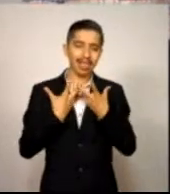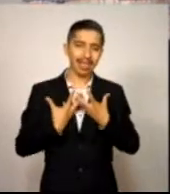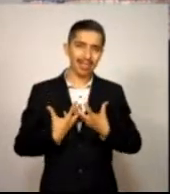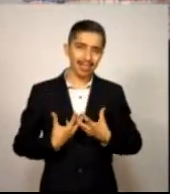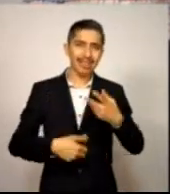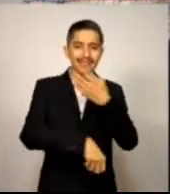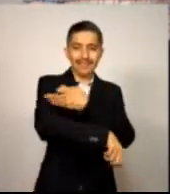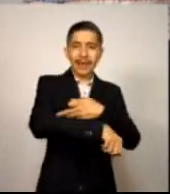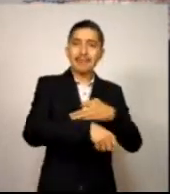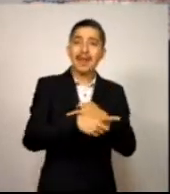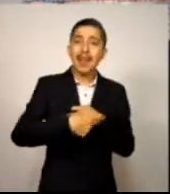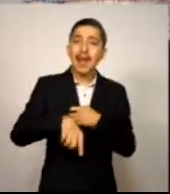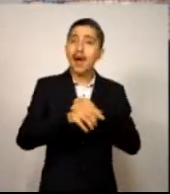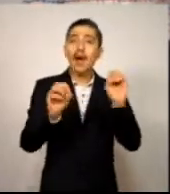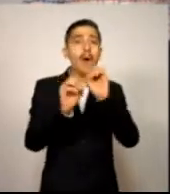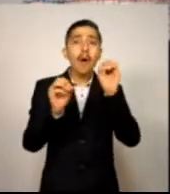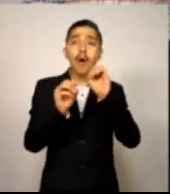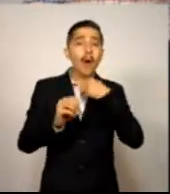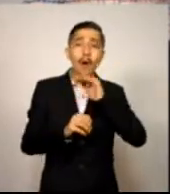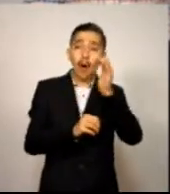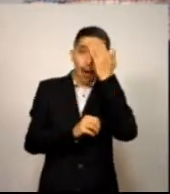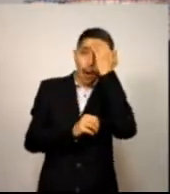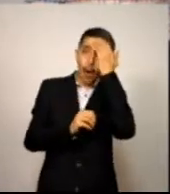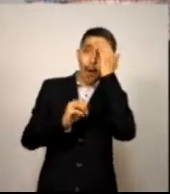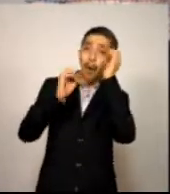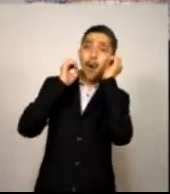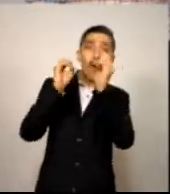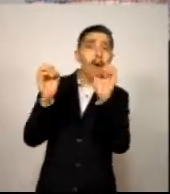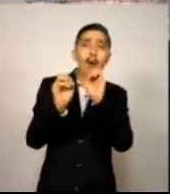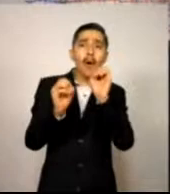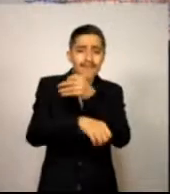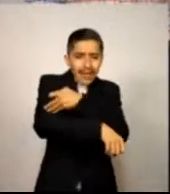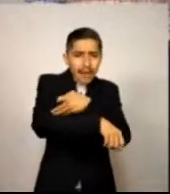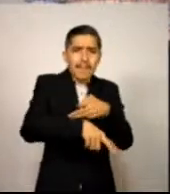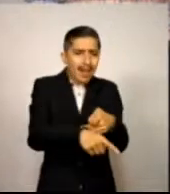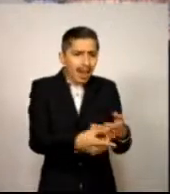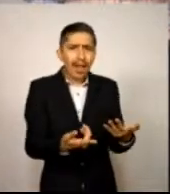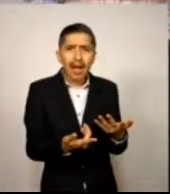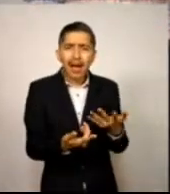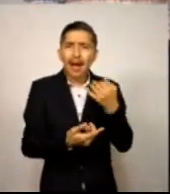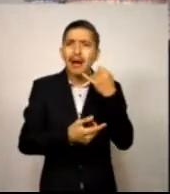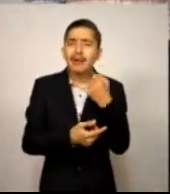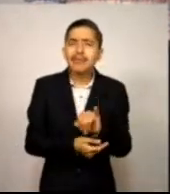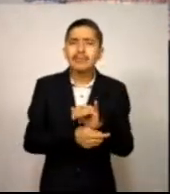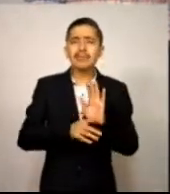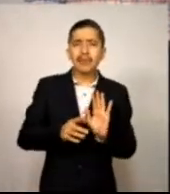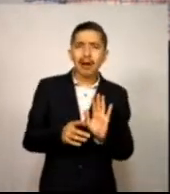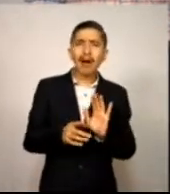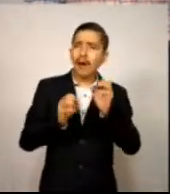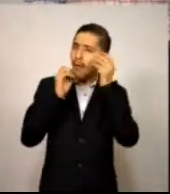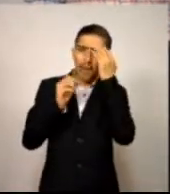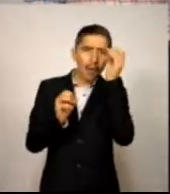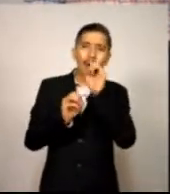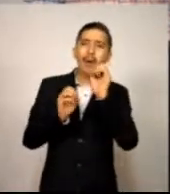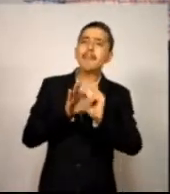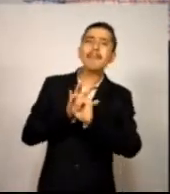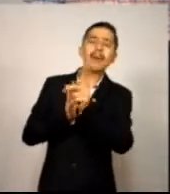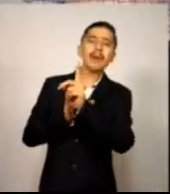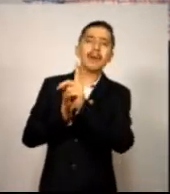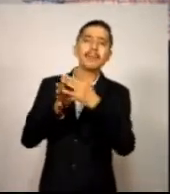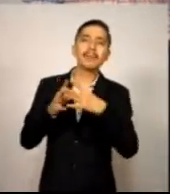desgarradores de familiares que ni siquiera se conocen aún siendo familia muy cercana sabemos también